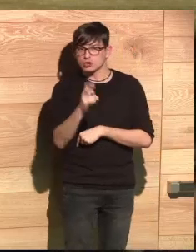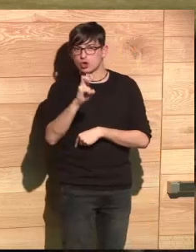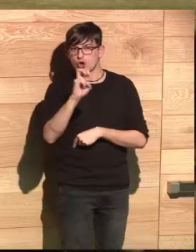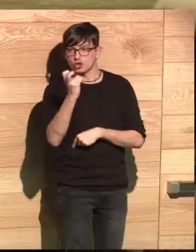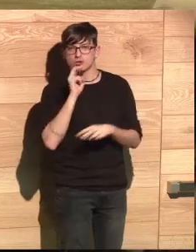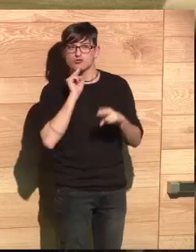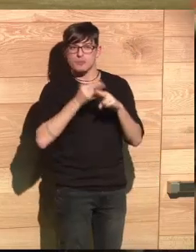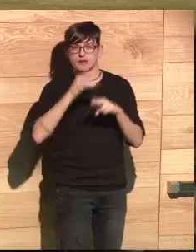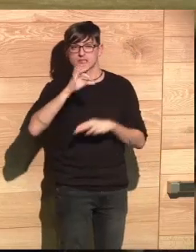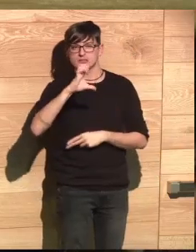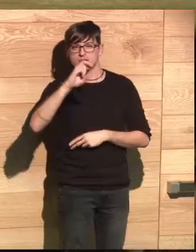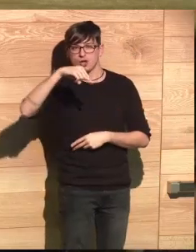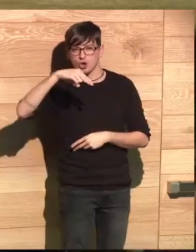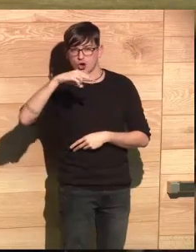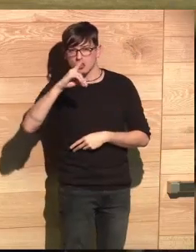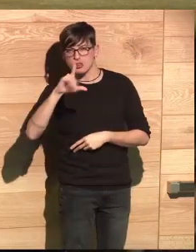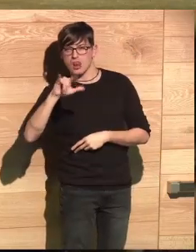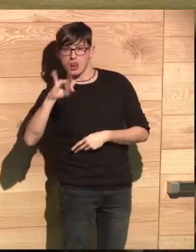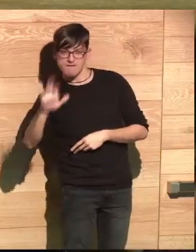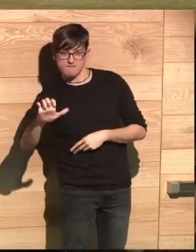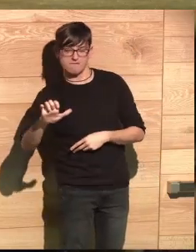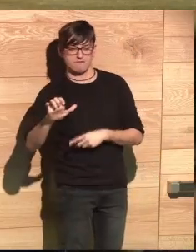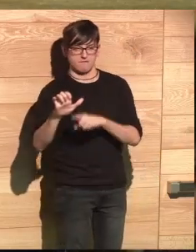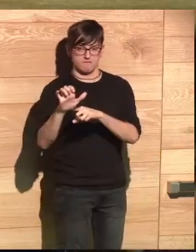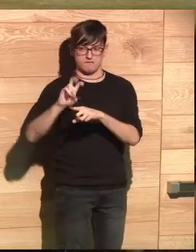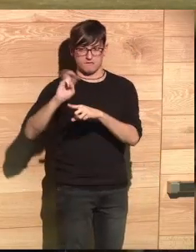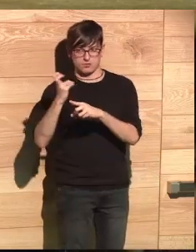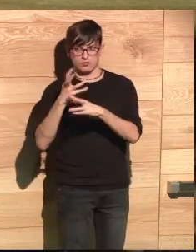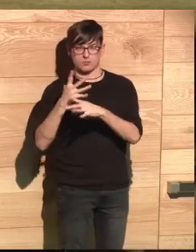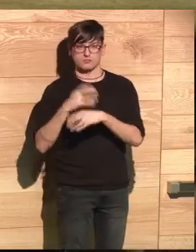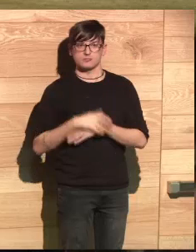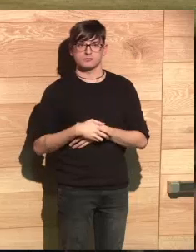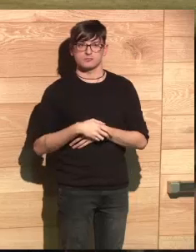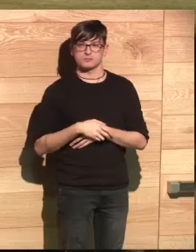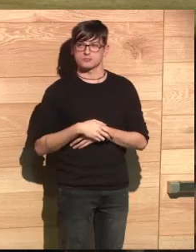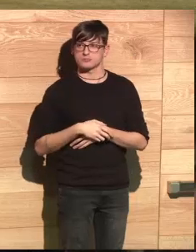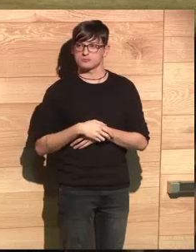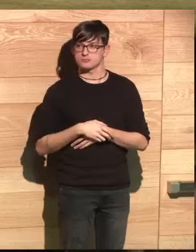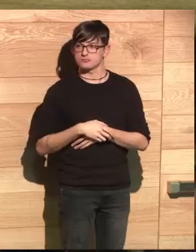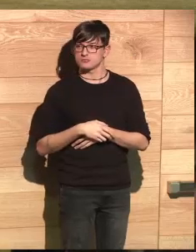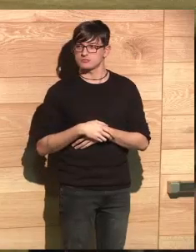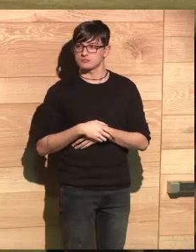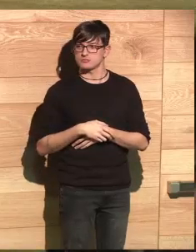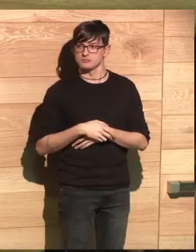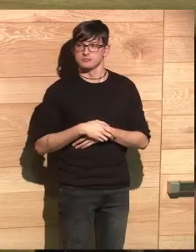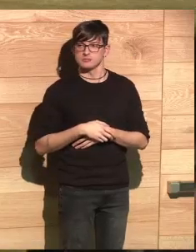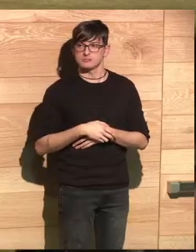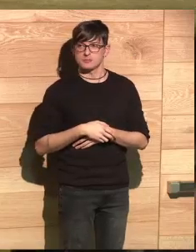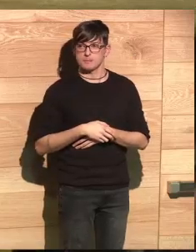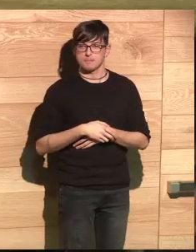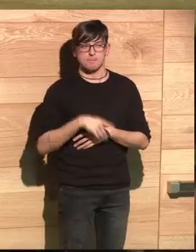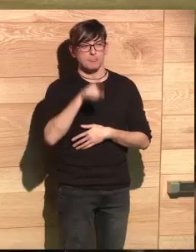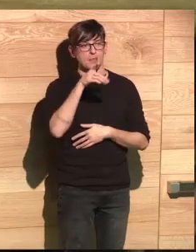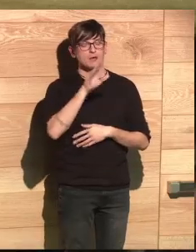llamaba Second Life. Yo creo que Second Life está ahí hasta hoy. En Asia, ¿no? Sí.